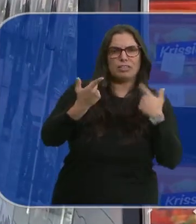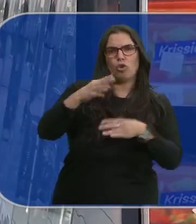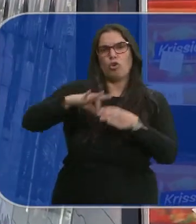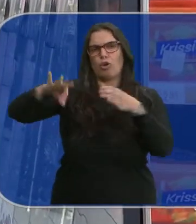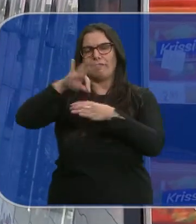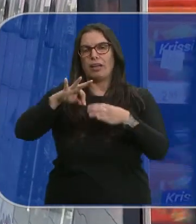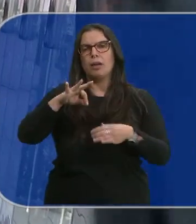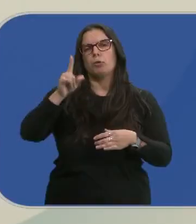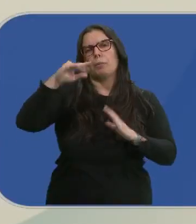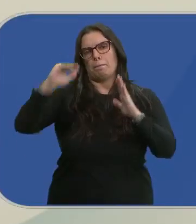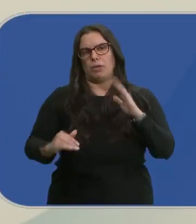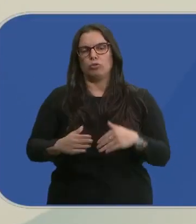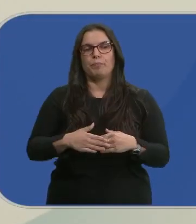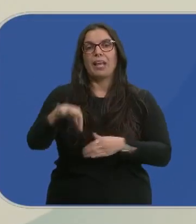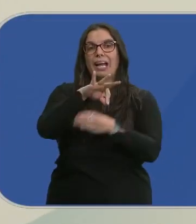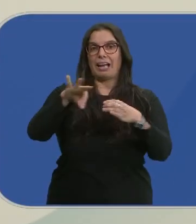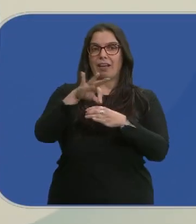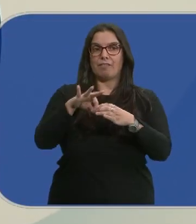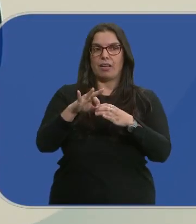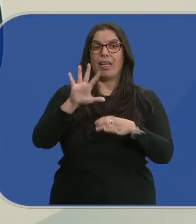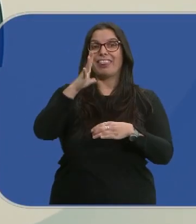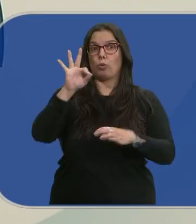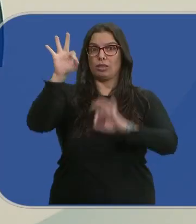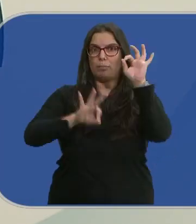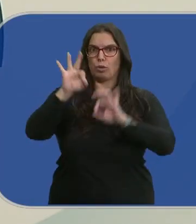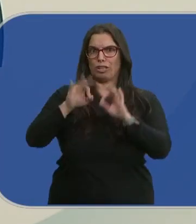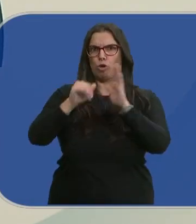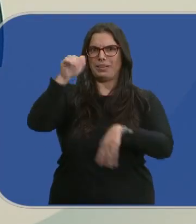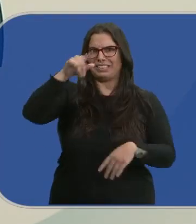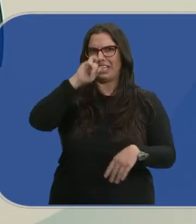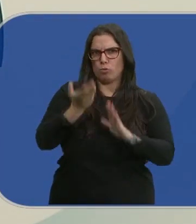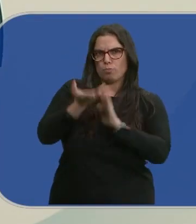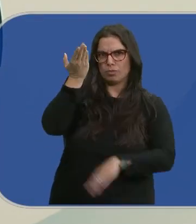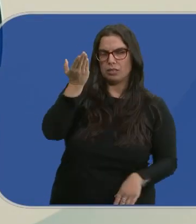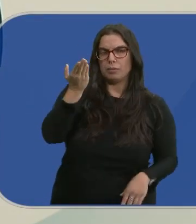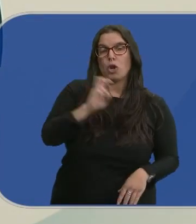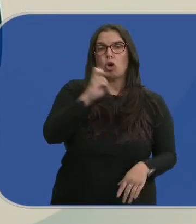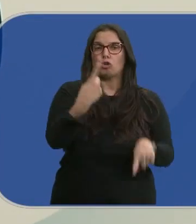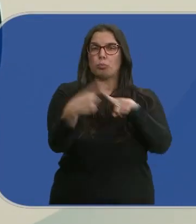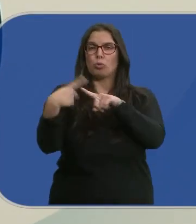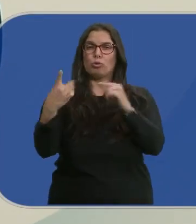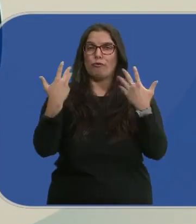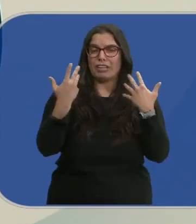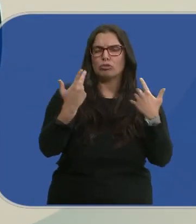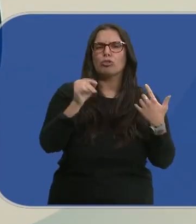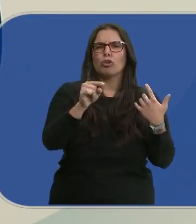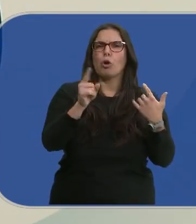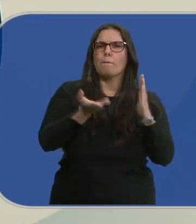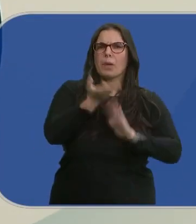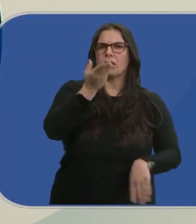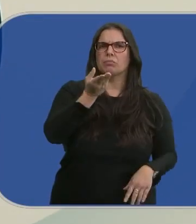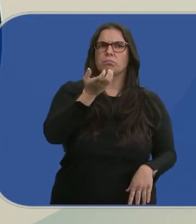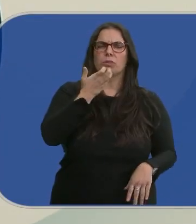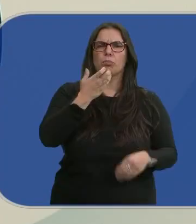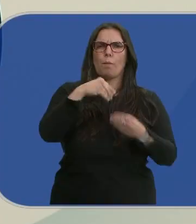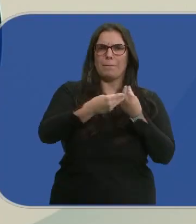café, aunque también hay bajadas. El café, que ha subido más de un 50% este año. Luego unos cuantos productos frescos han subido bastante, como pueden